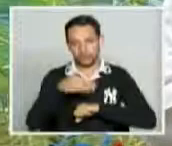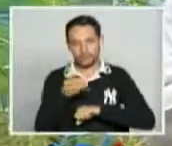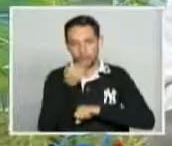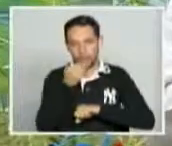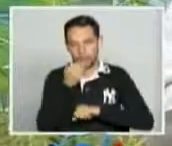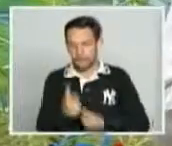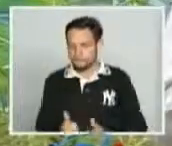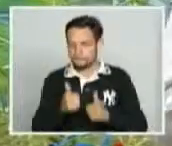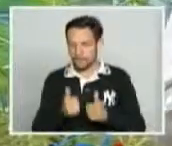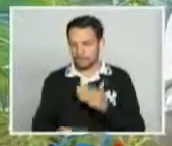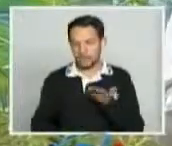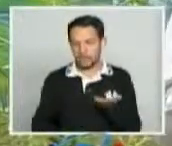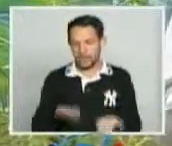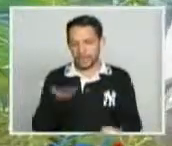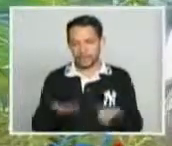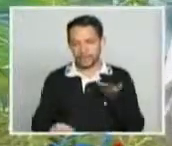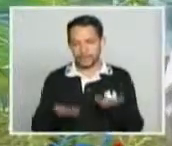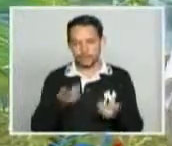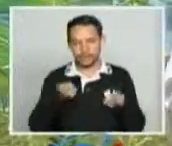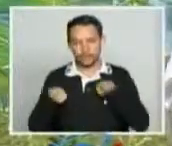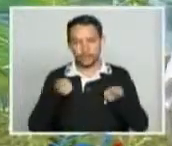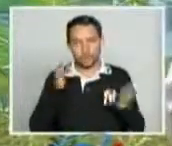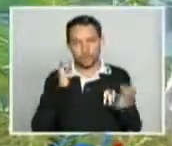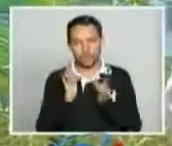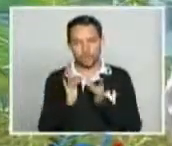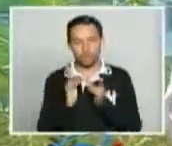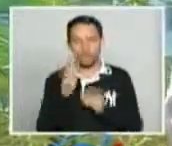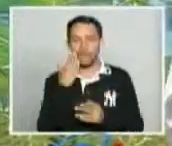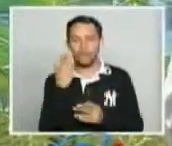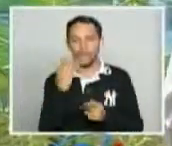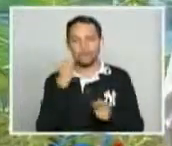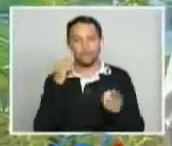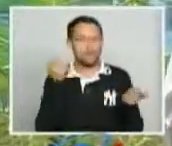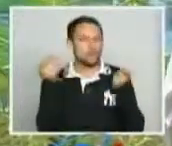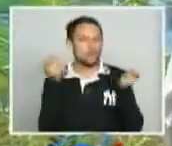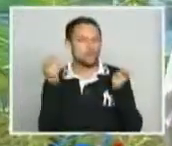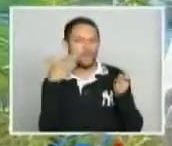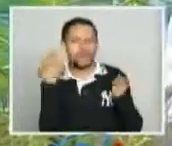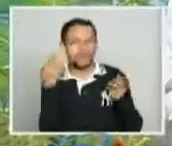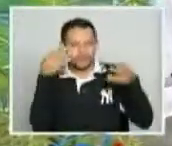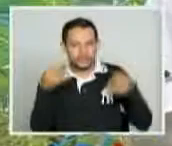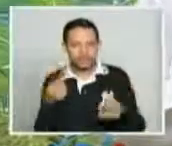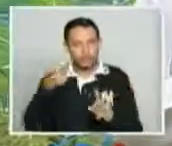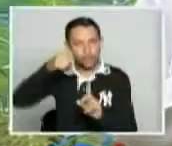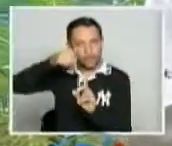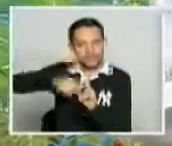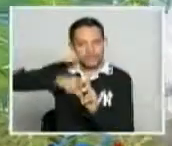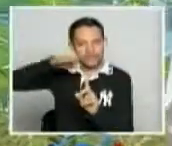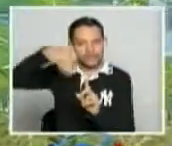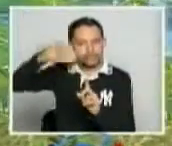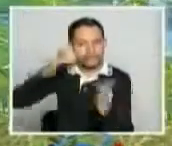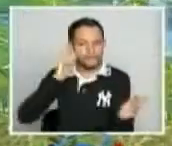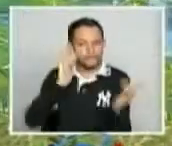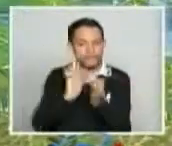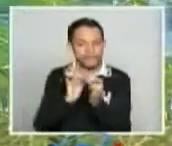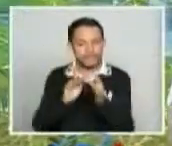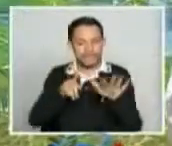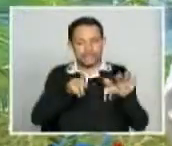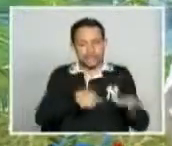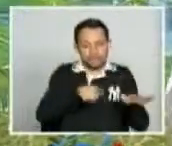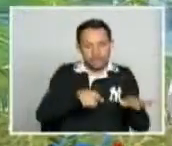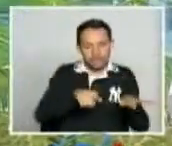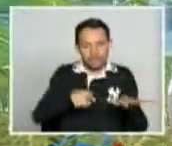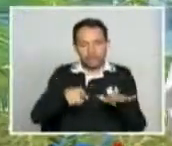a equilibrar el organismo. ¿Control cuándo? Al mes. Pero la EPS dice, controla los 6 meses o al